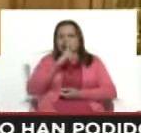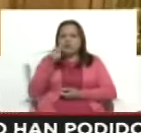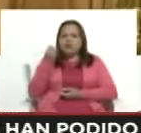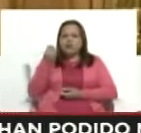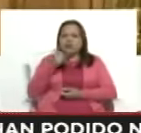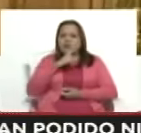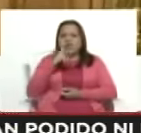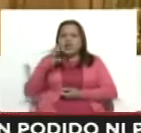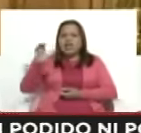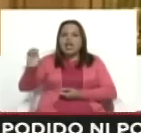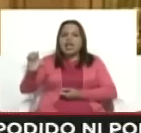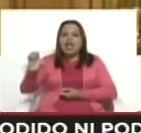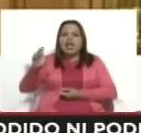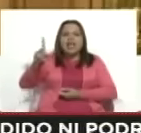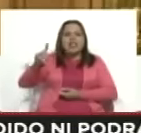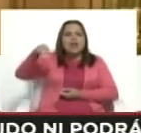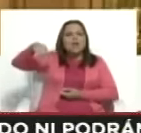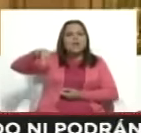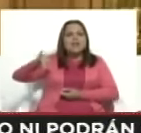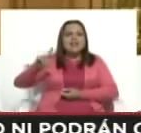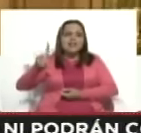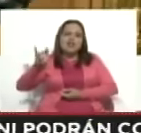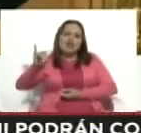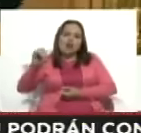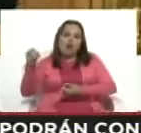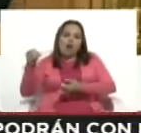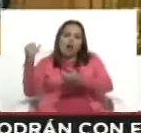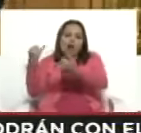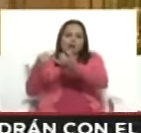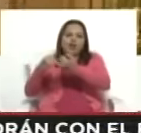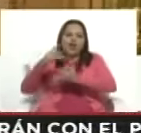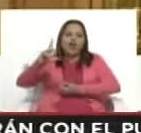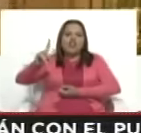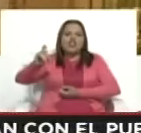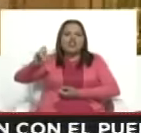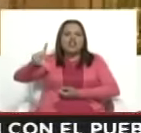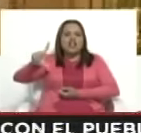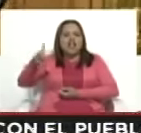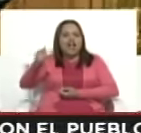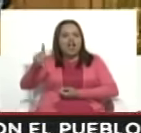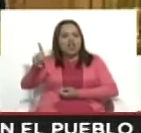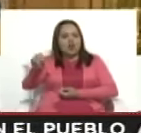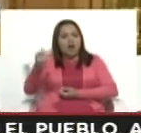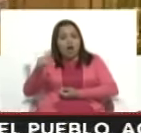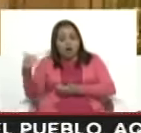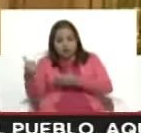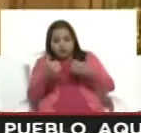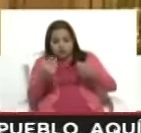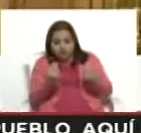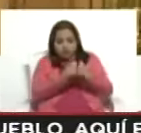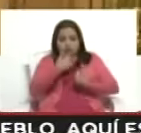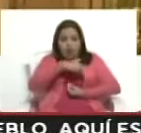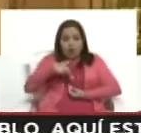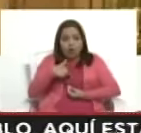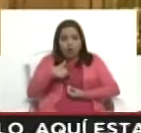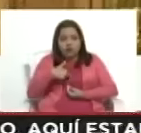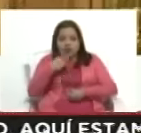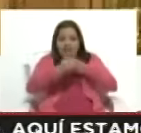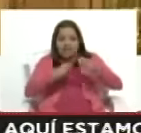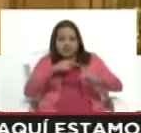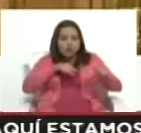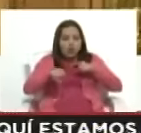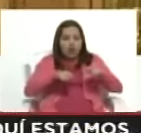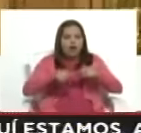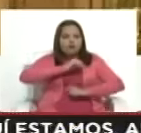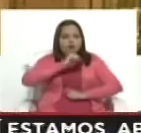Ese Delgado, Emigdio Delgado. Y él estaba con nosotros para tomar control de la policía. Y era a